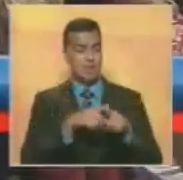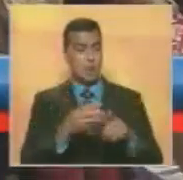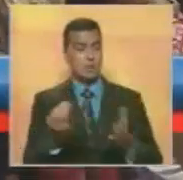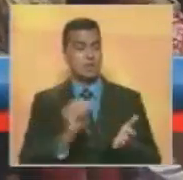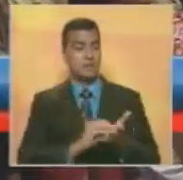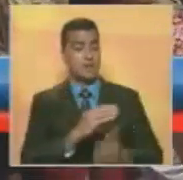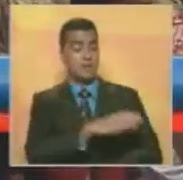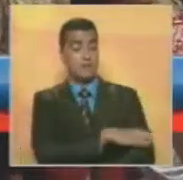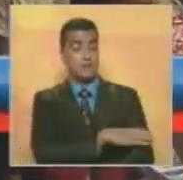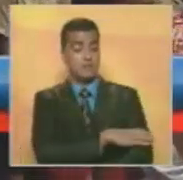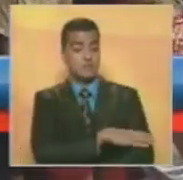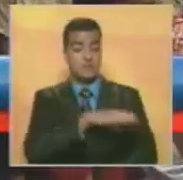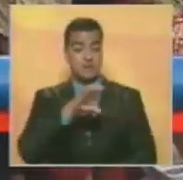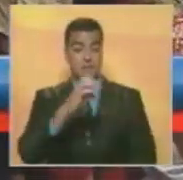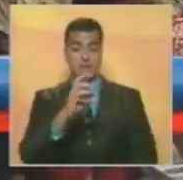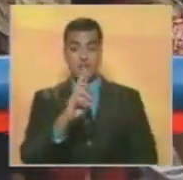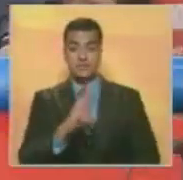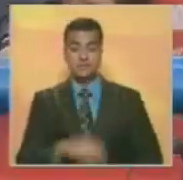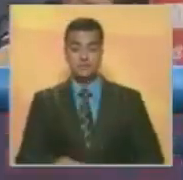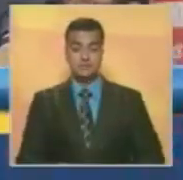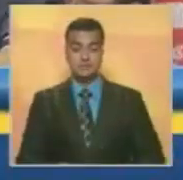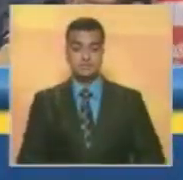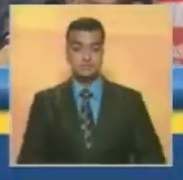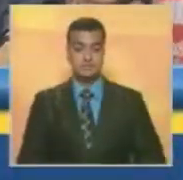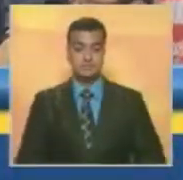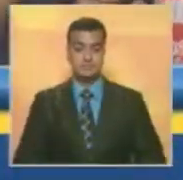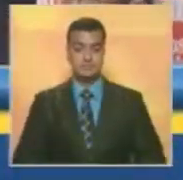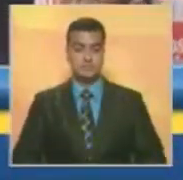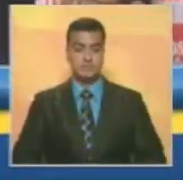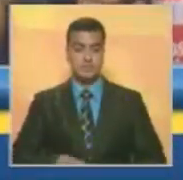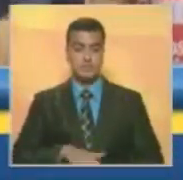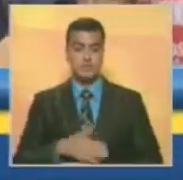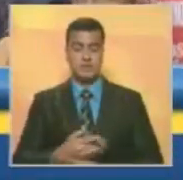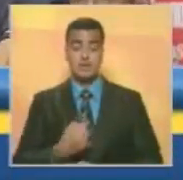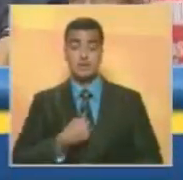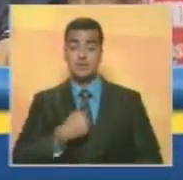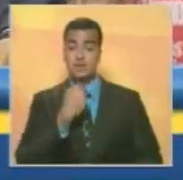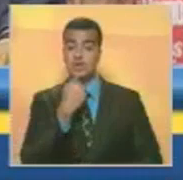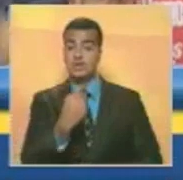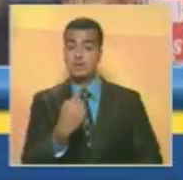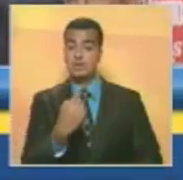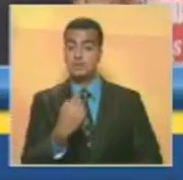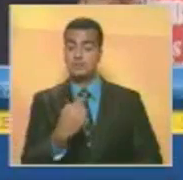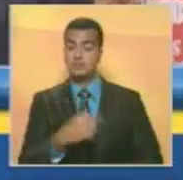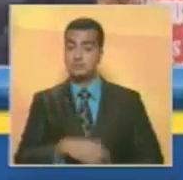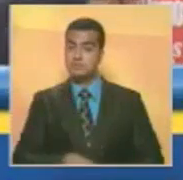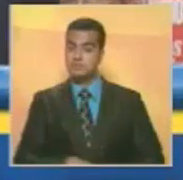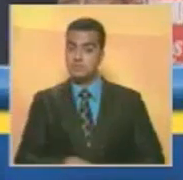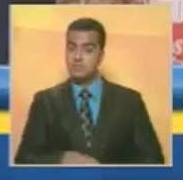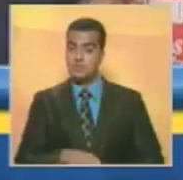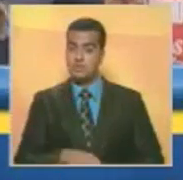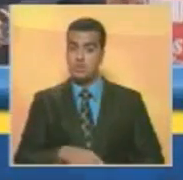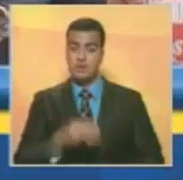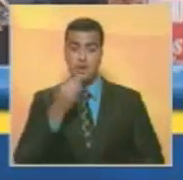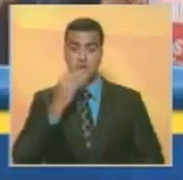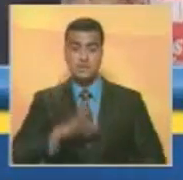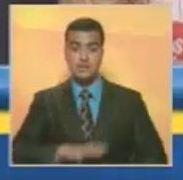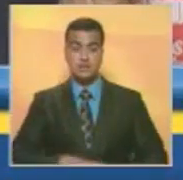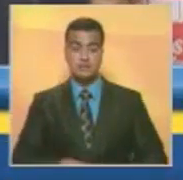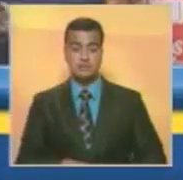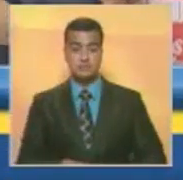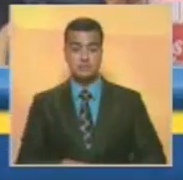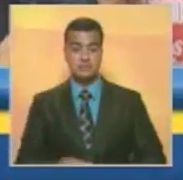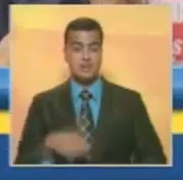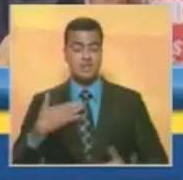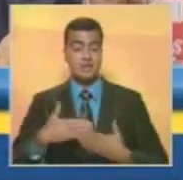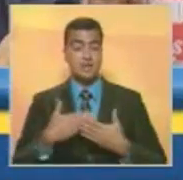al candidato Enrique Capriles Radonsky. ¿Por qué yo le digo a la y le voy a seguir diciendo a la hasta que